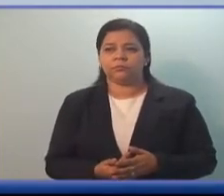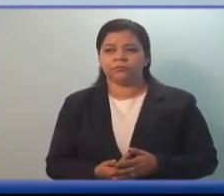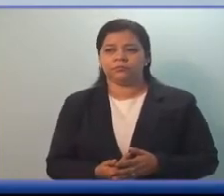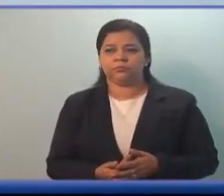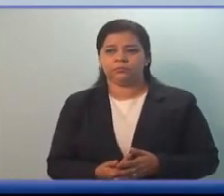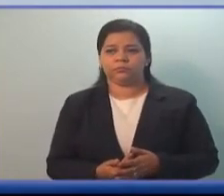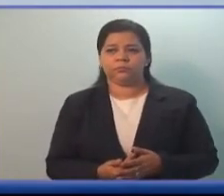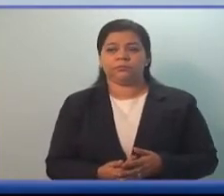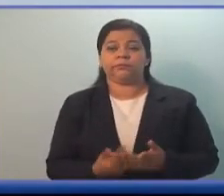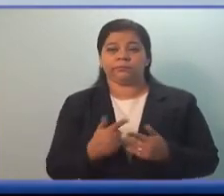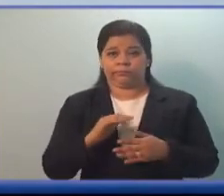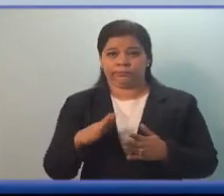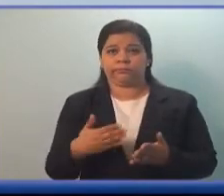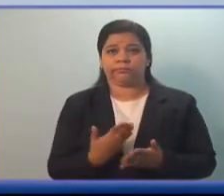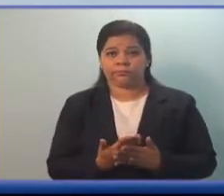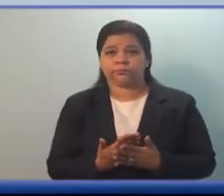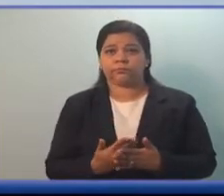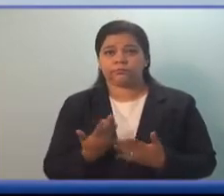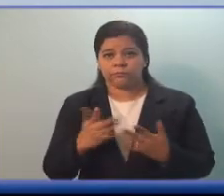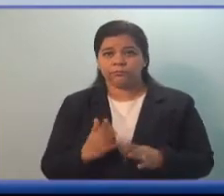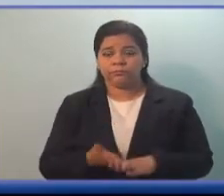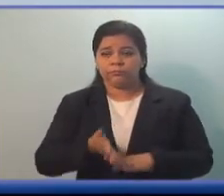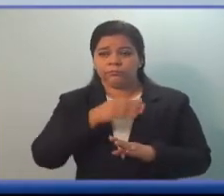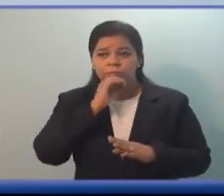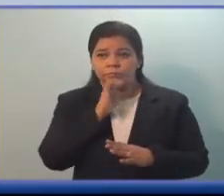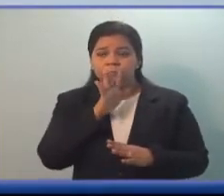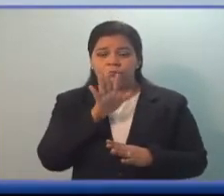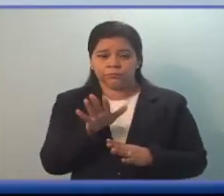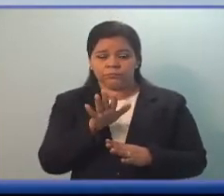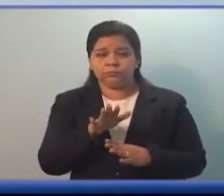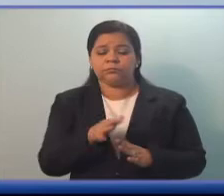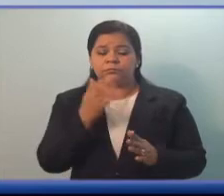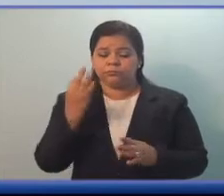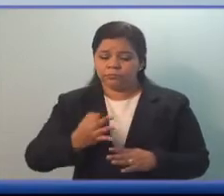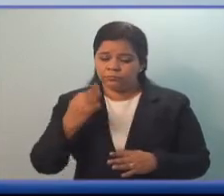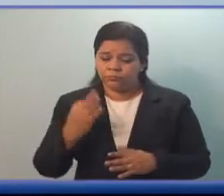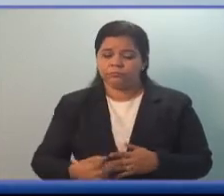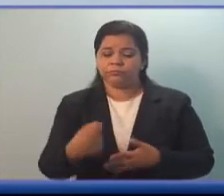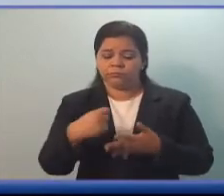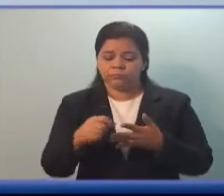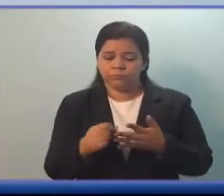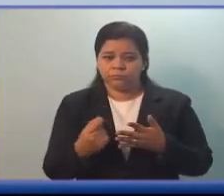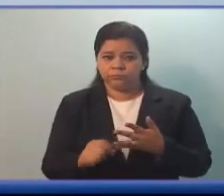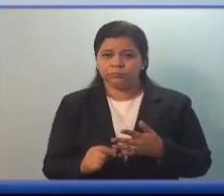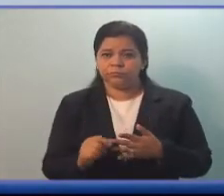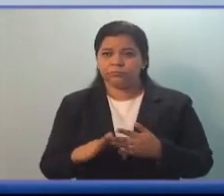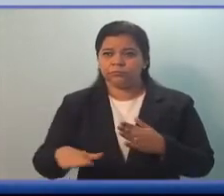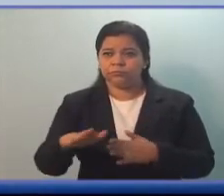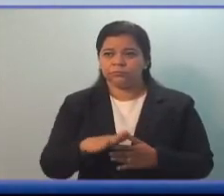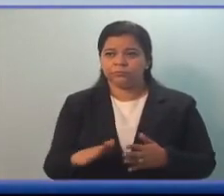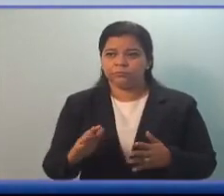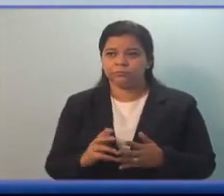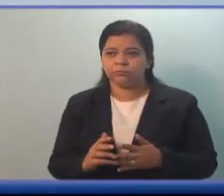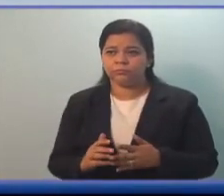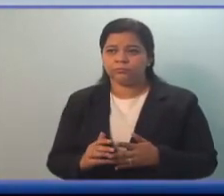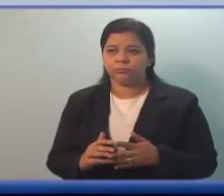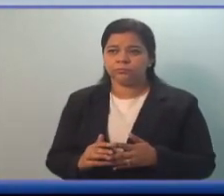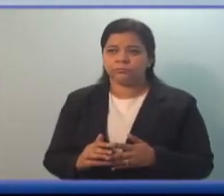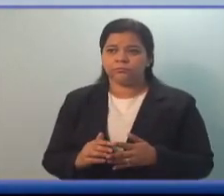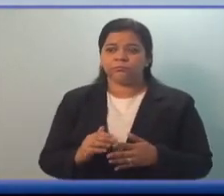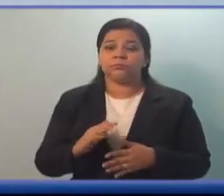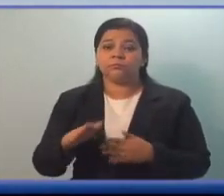algunos procedimientos que también se necesita de una adecuada revisión. Los departamentos de investigación profesional